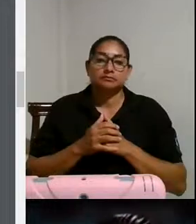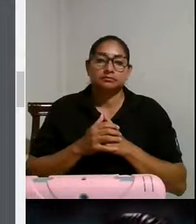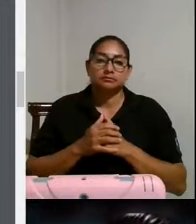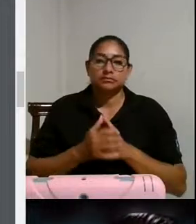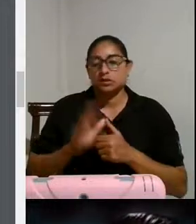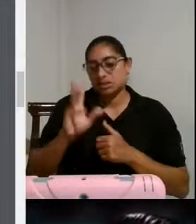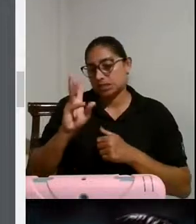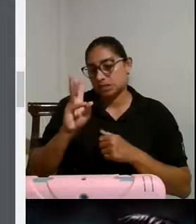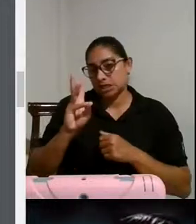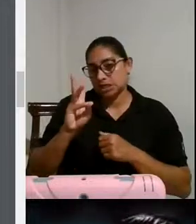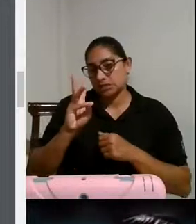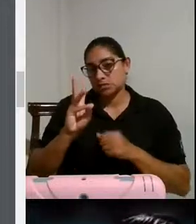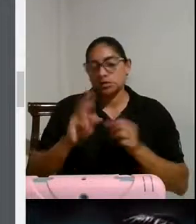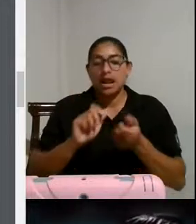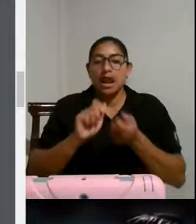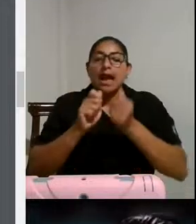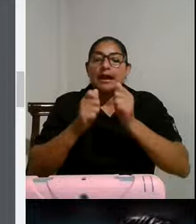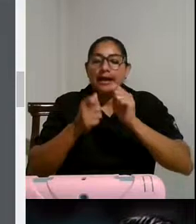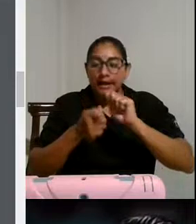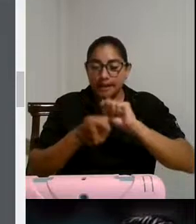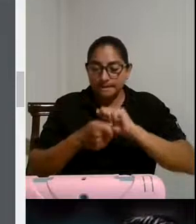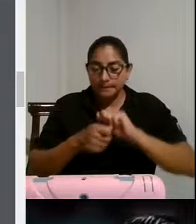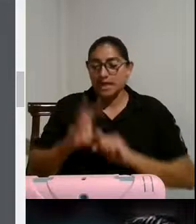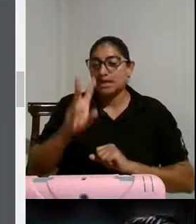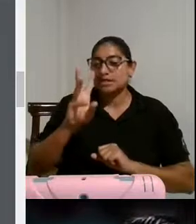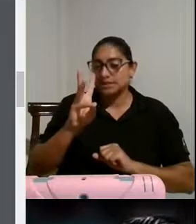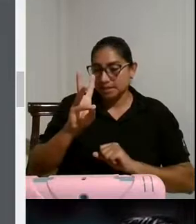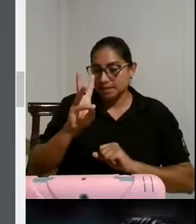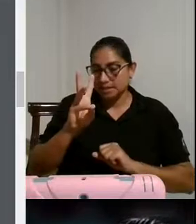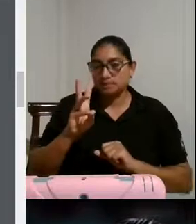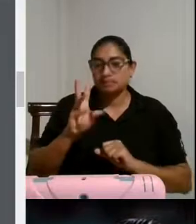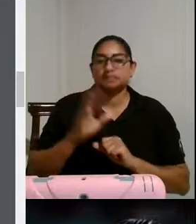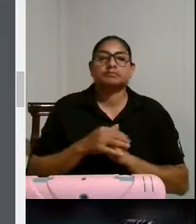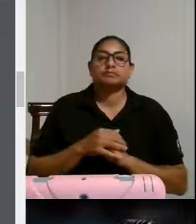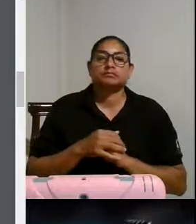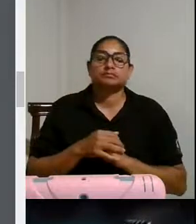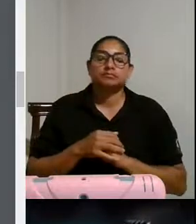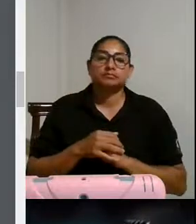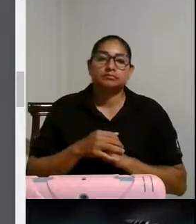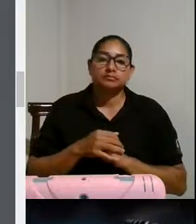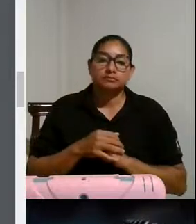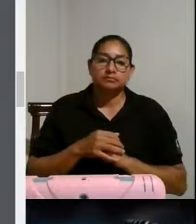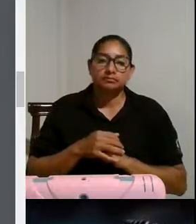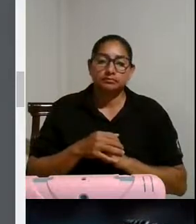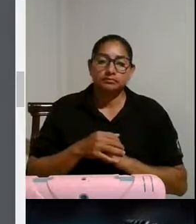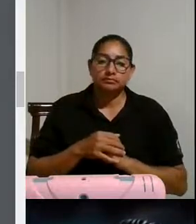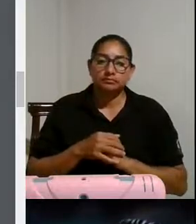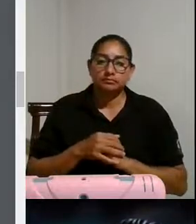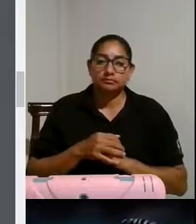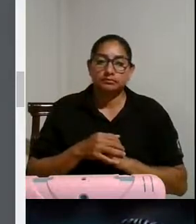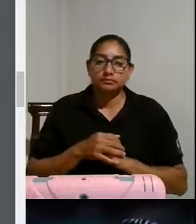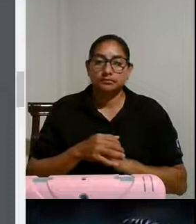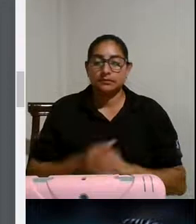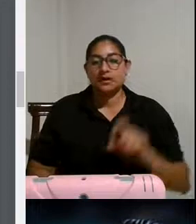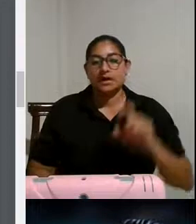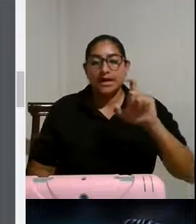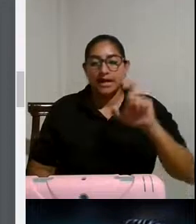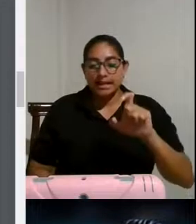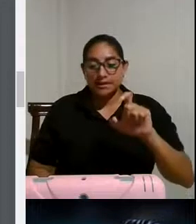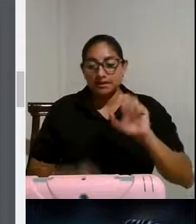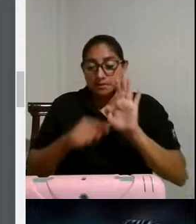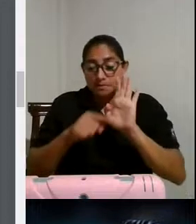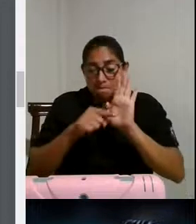6. Entonces aquí va la imagen de 2, que es 6. Y x menos 2 no se cambia, se va a quedar